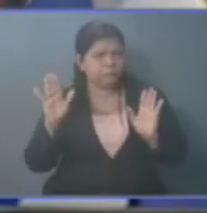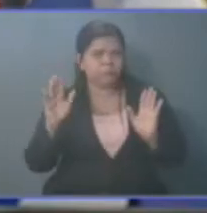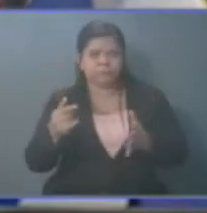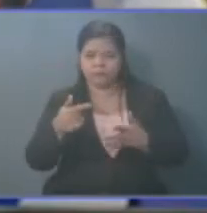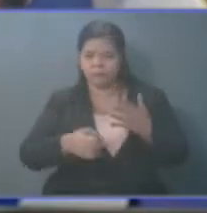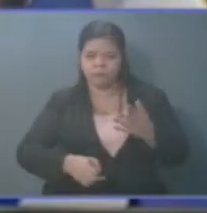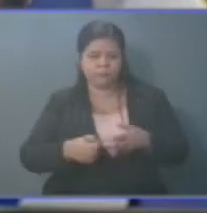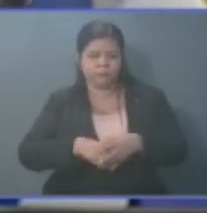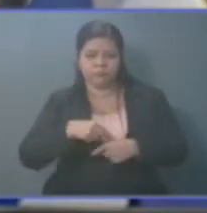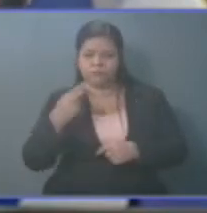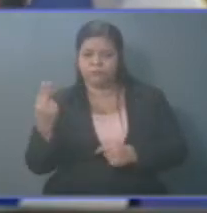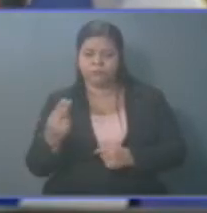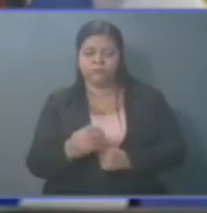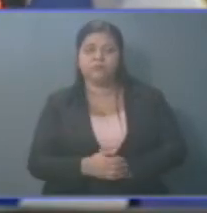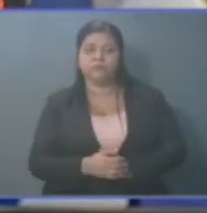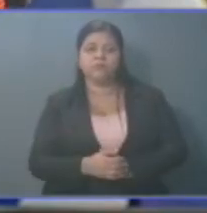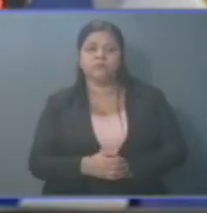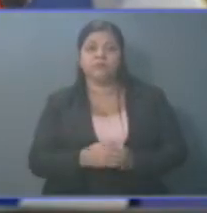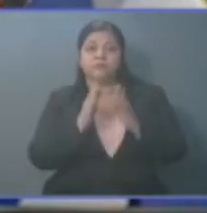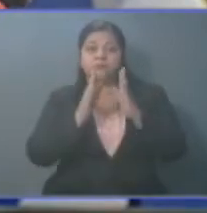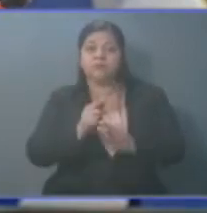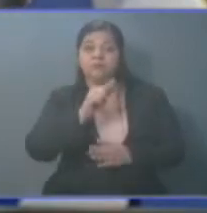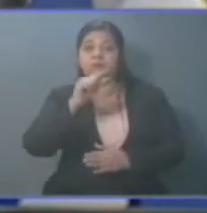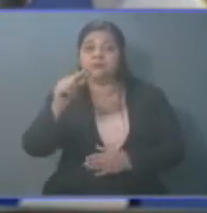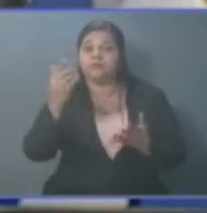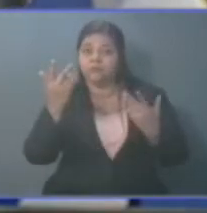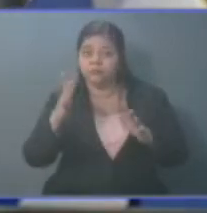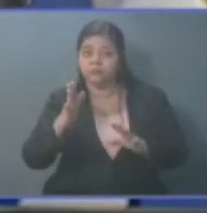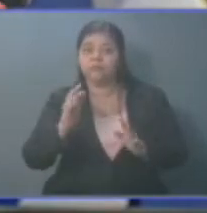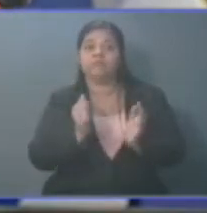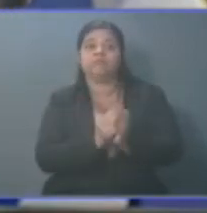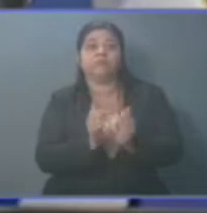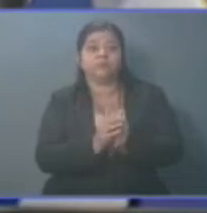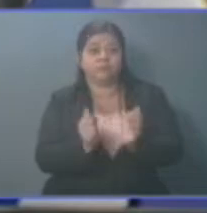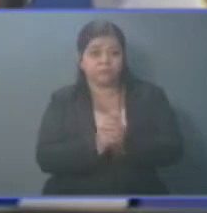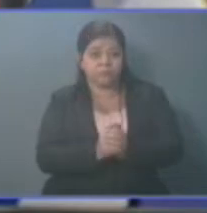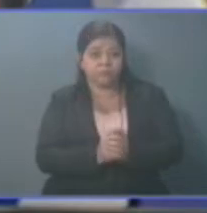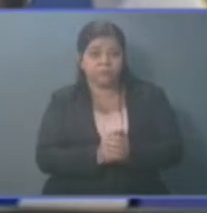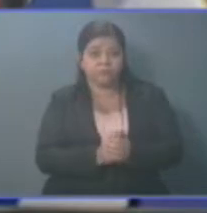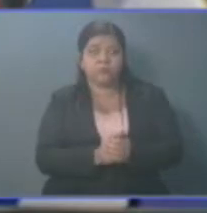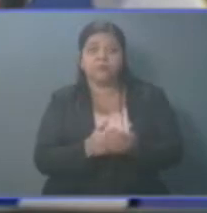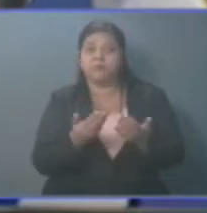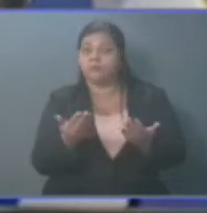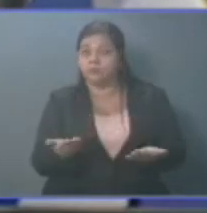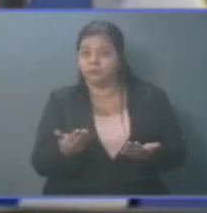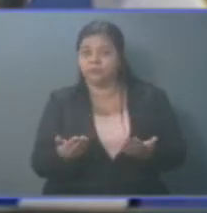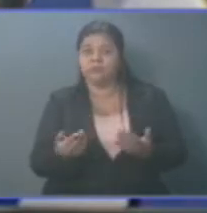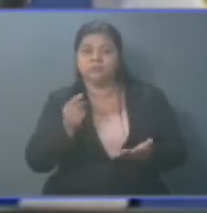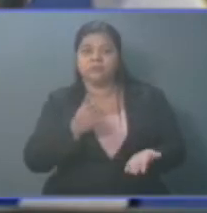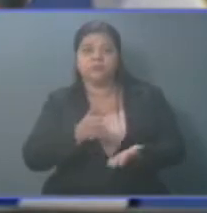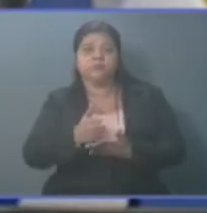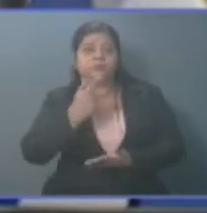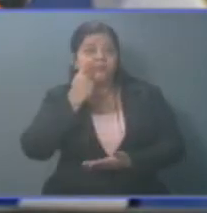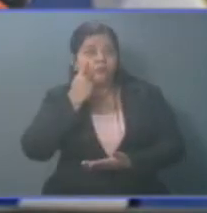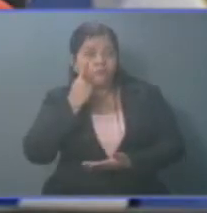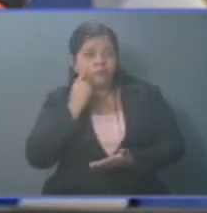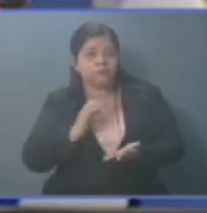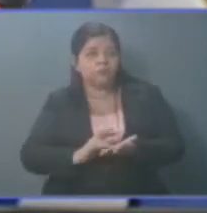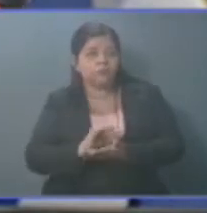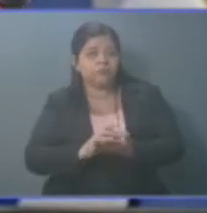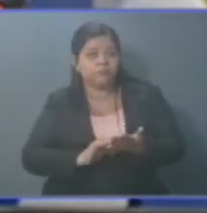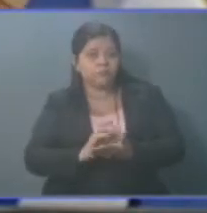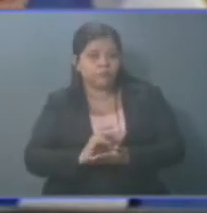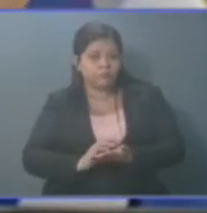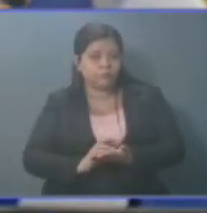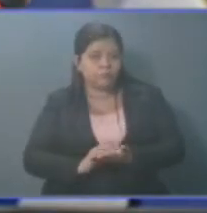ley. Las instituciones tienen incluso problemas para llegar a hacer las auditorías, y si no, veamos